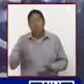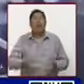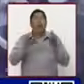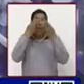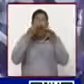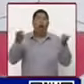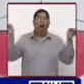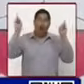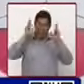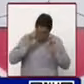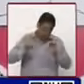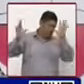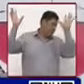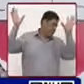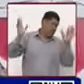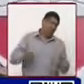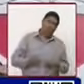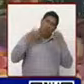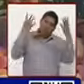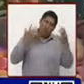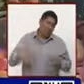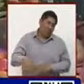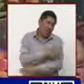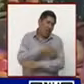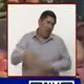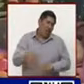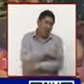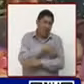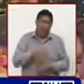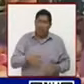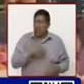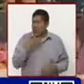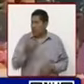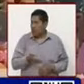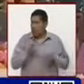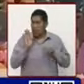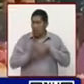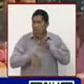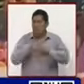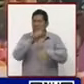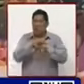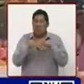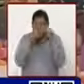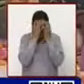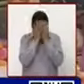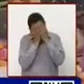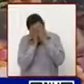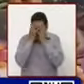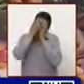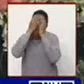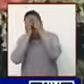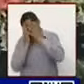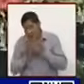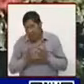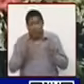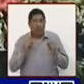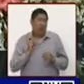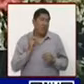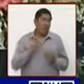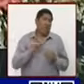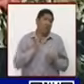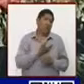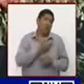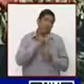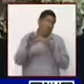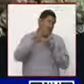Halloween está impactando demasiado. Ya en las calles se ve que están caminando disfrazados y todo eso. Bueno, no es parte de nuestra